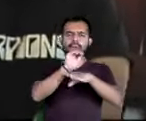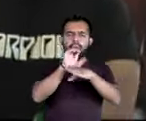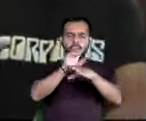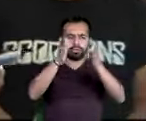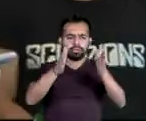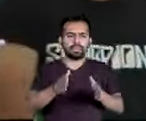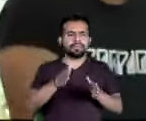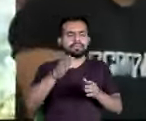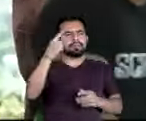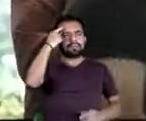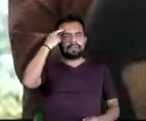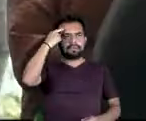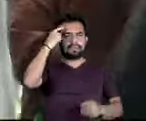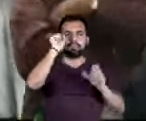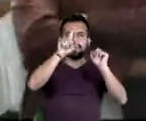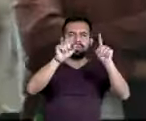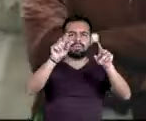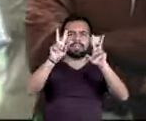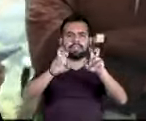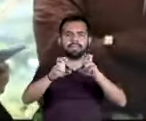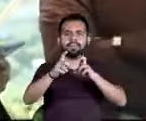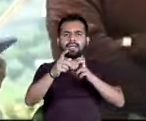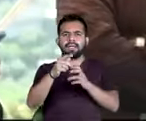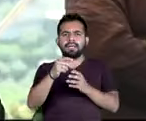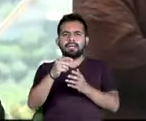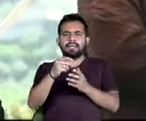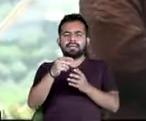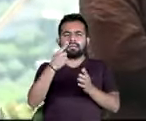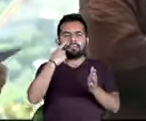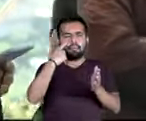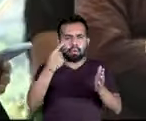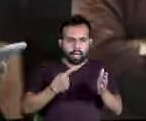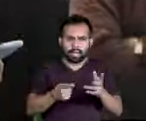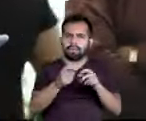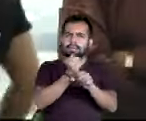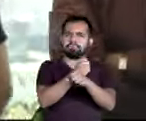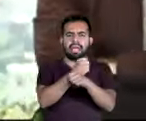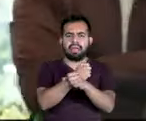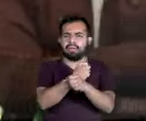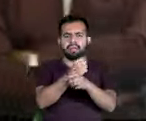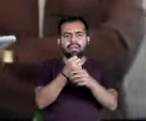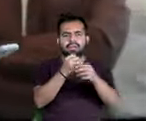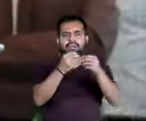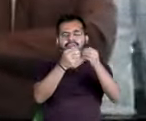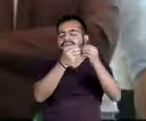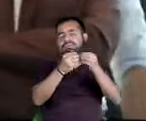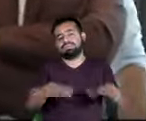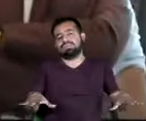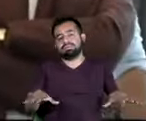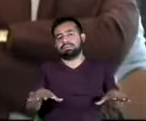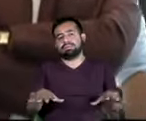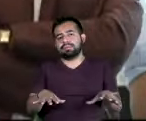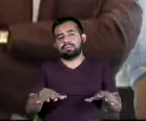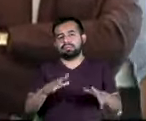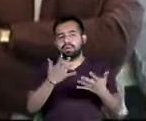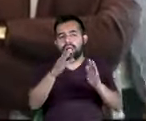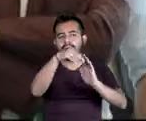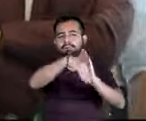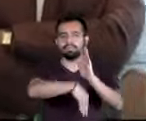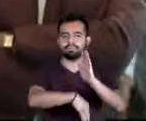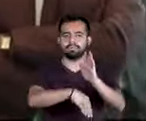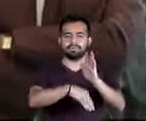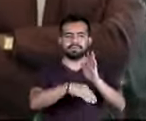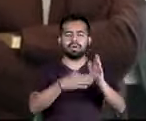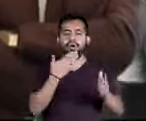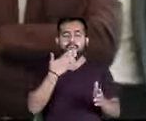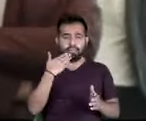operaciones comerciales y pruebas que han hecho en el metro y que definitivamente han fracasado, ¿no? Queremos saber si